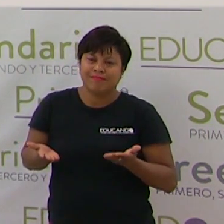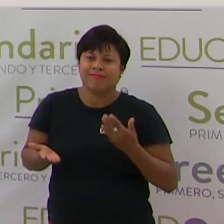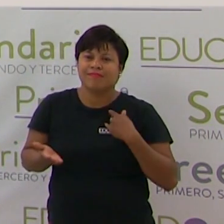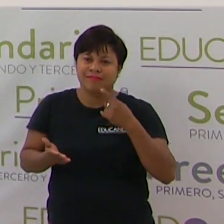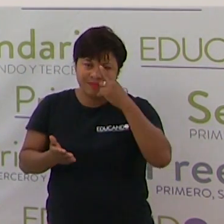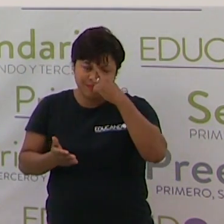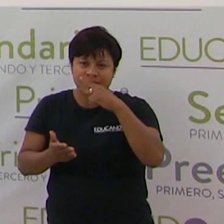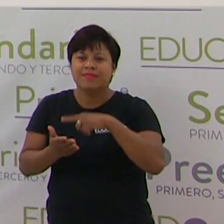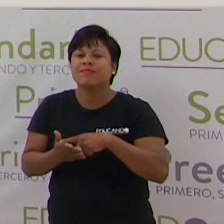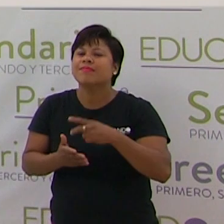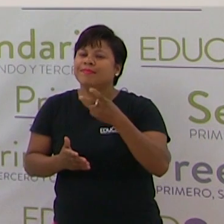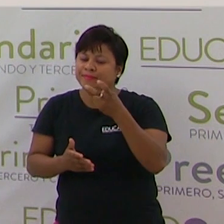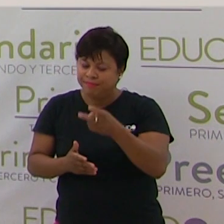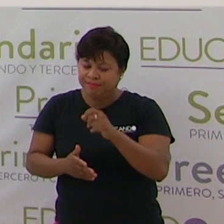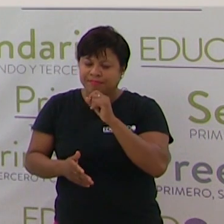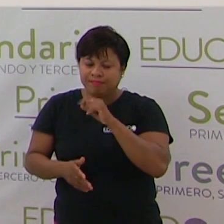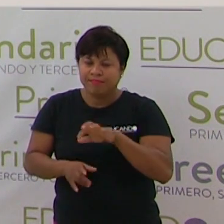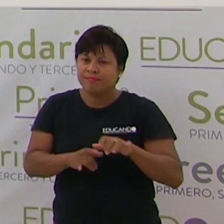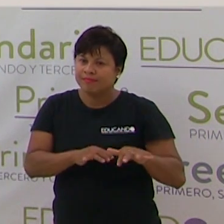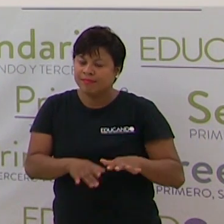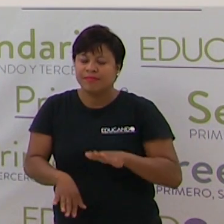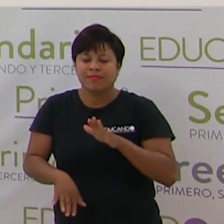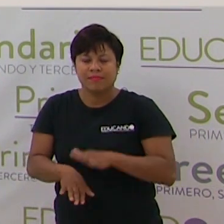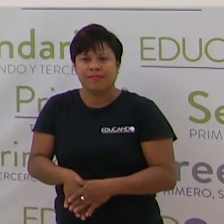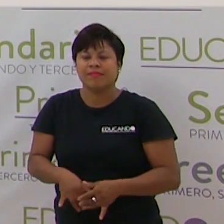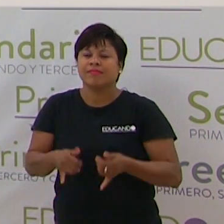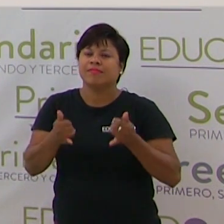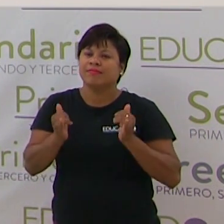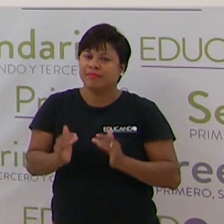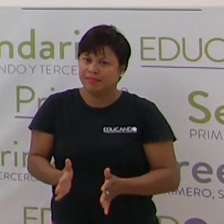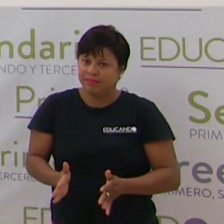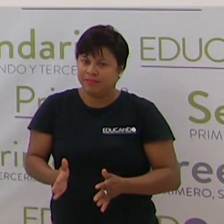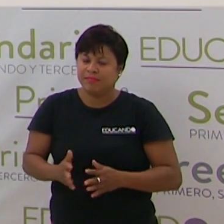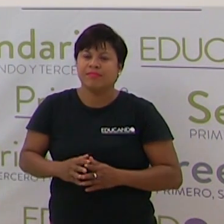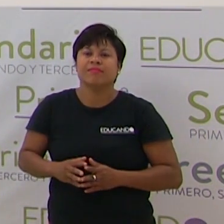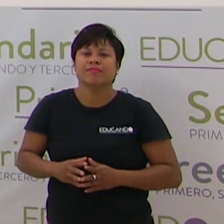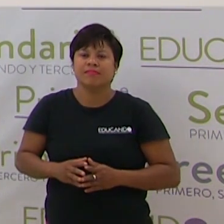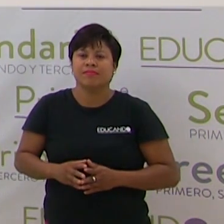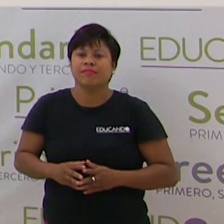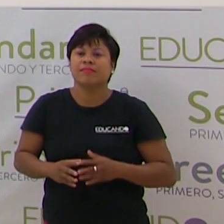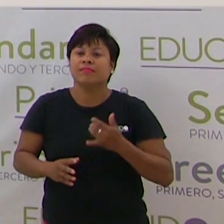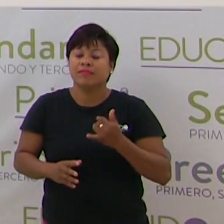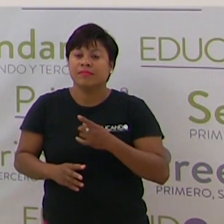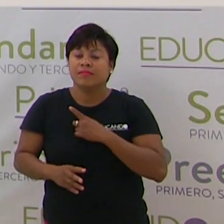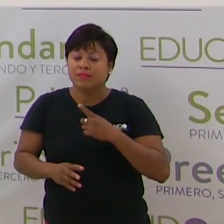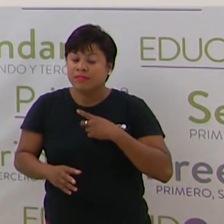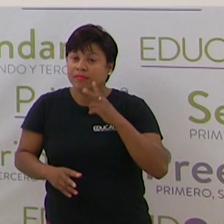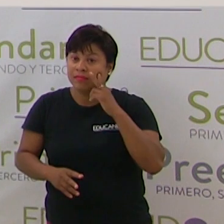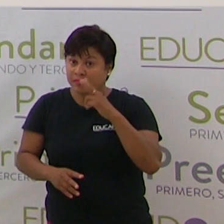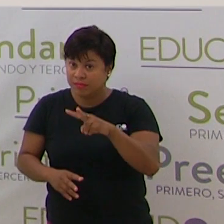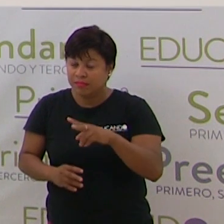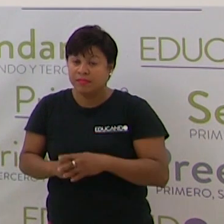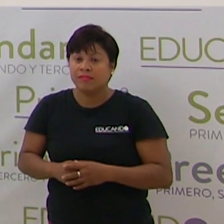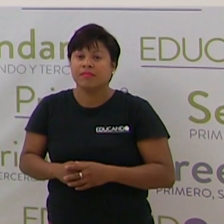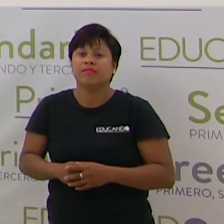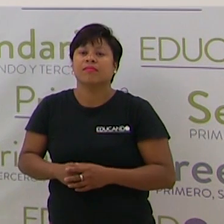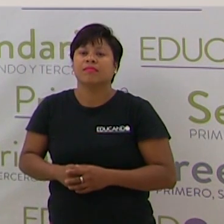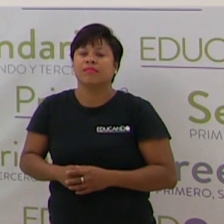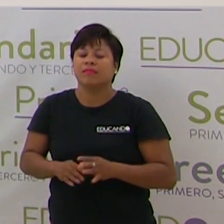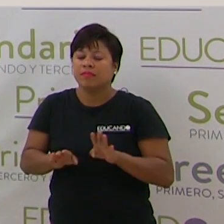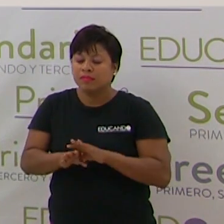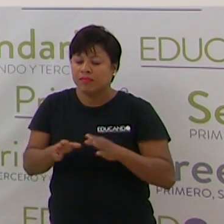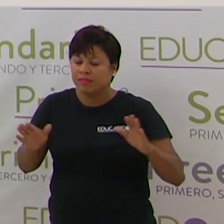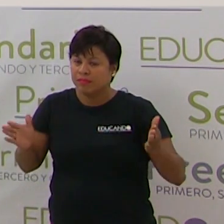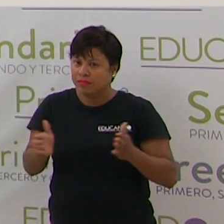que el piano sigue pesando más que un candado. Y tiene que ver también por el